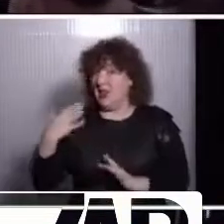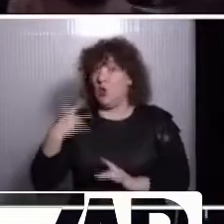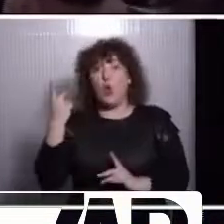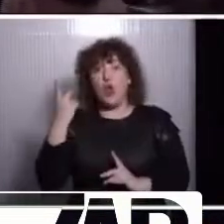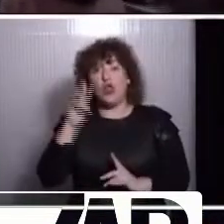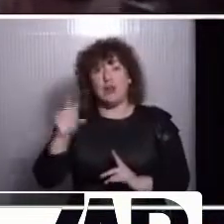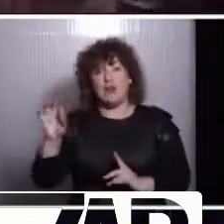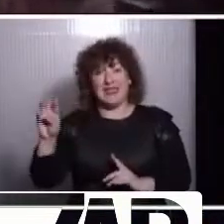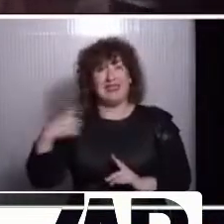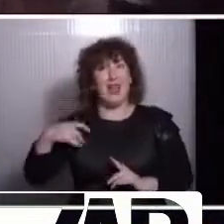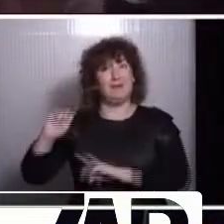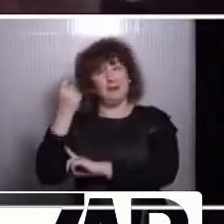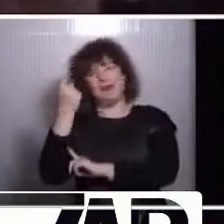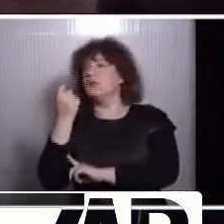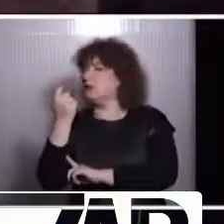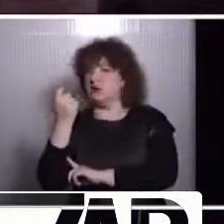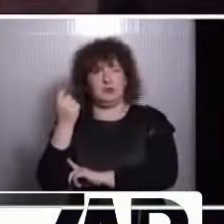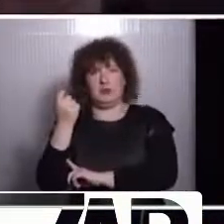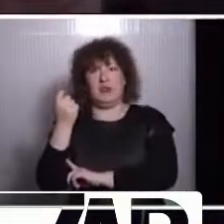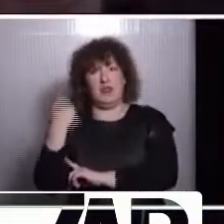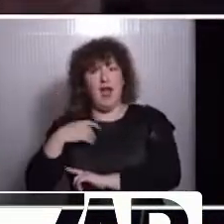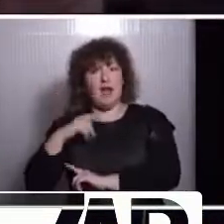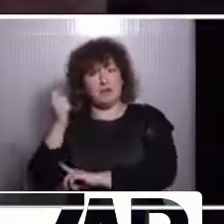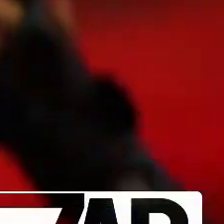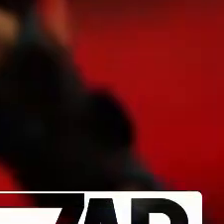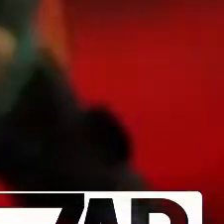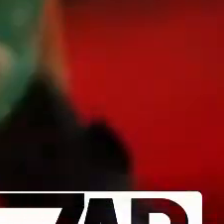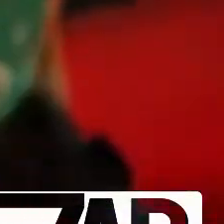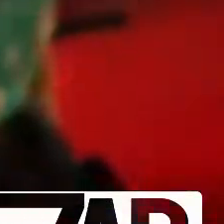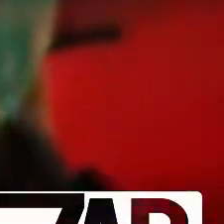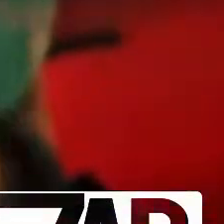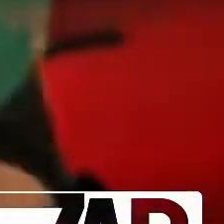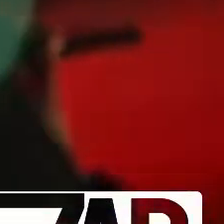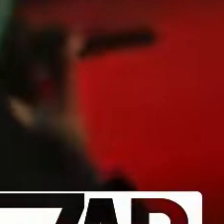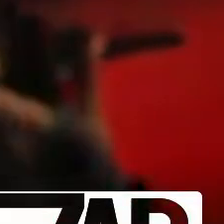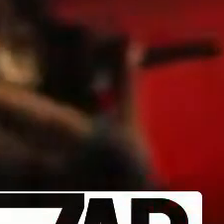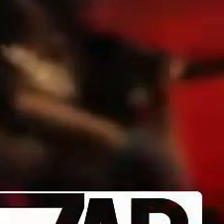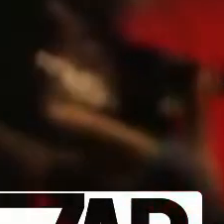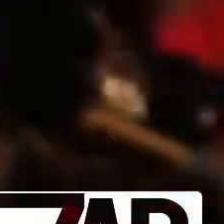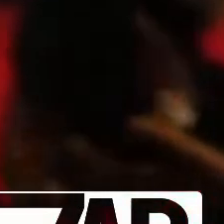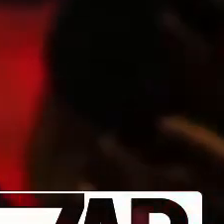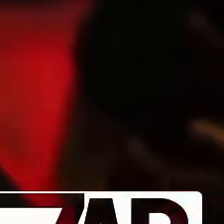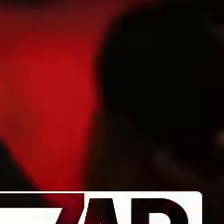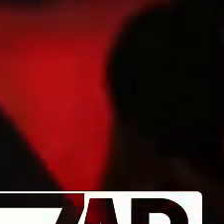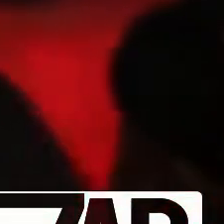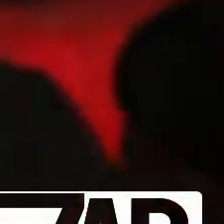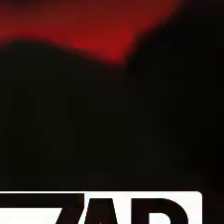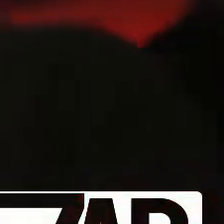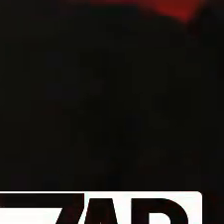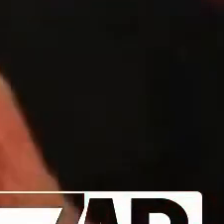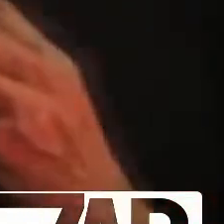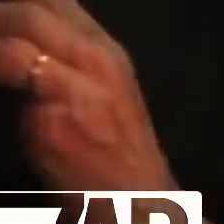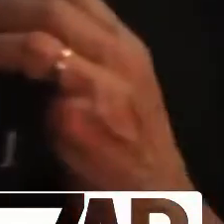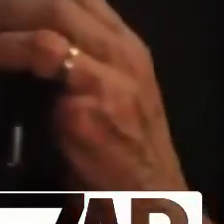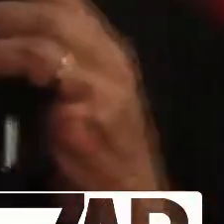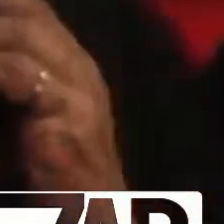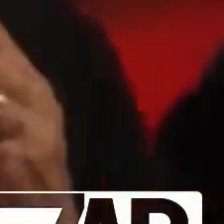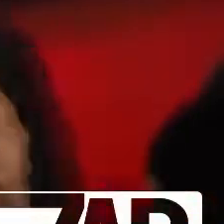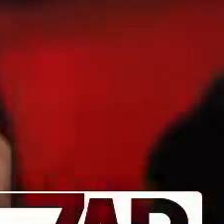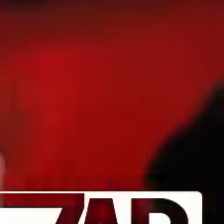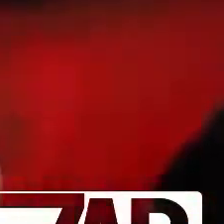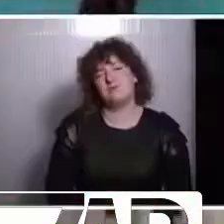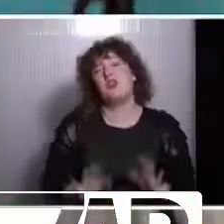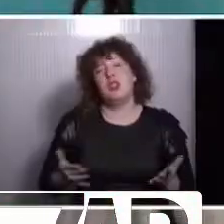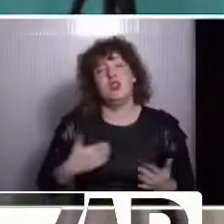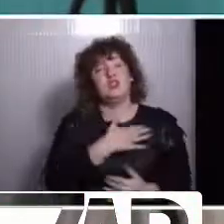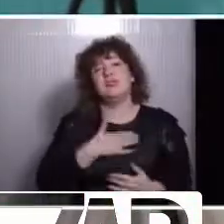poder solicitar reparación. Esto dura ordinariamente, como lo hacen todos los brasileños, entre